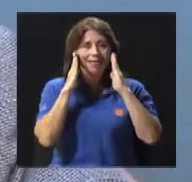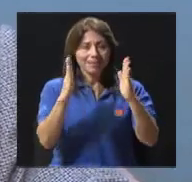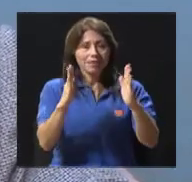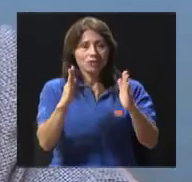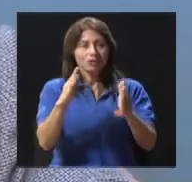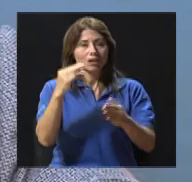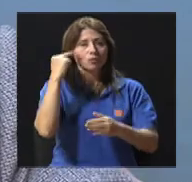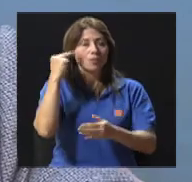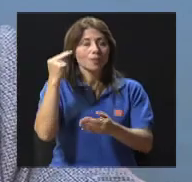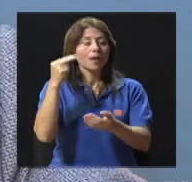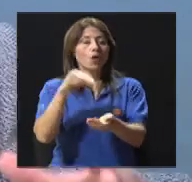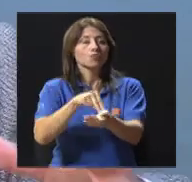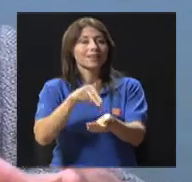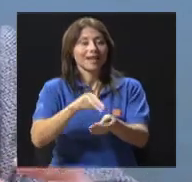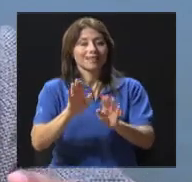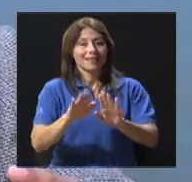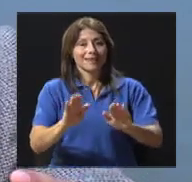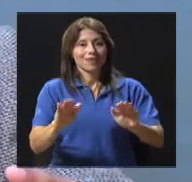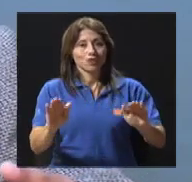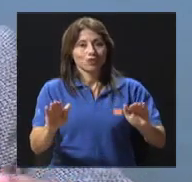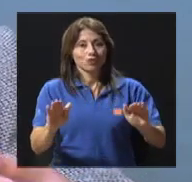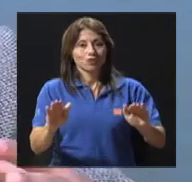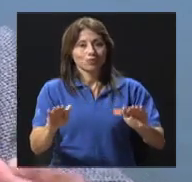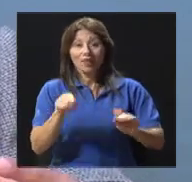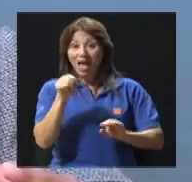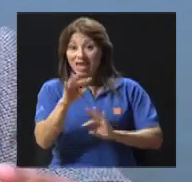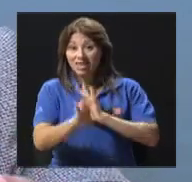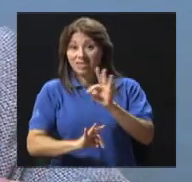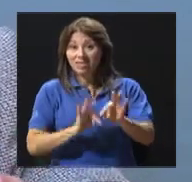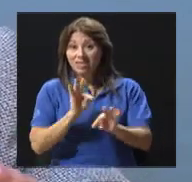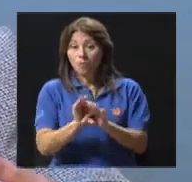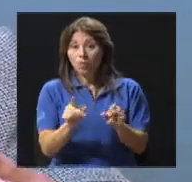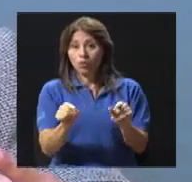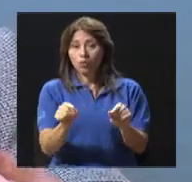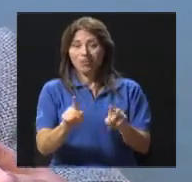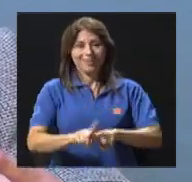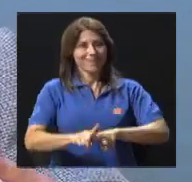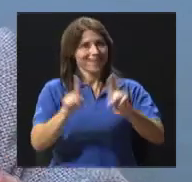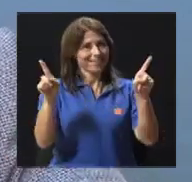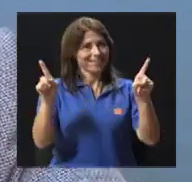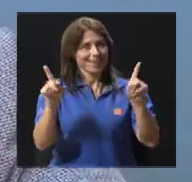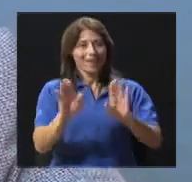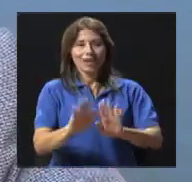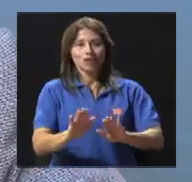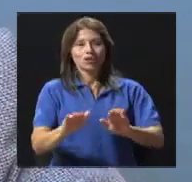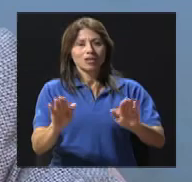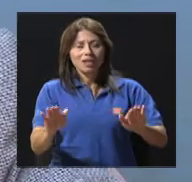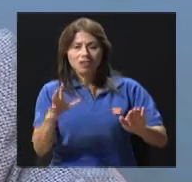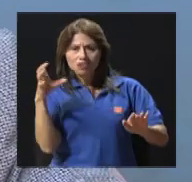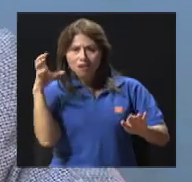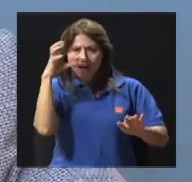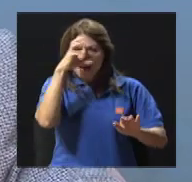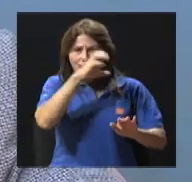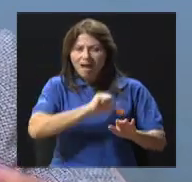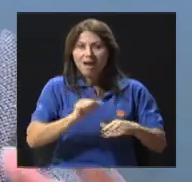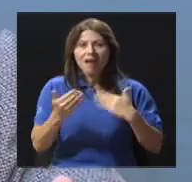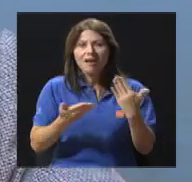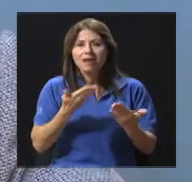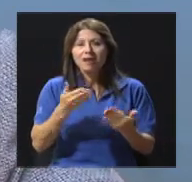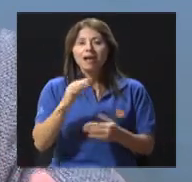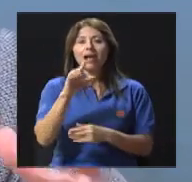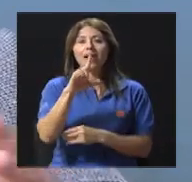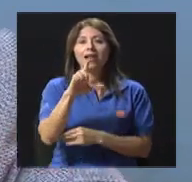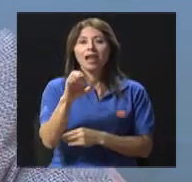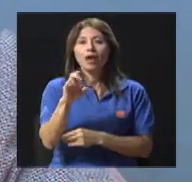niños. En ese caso, la población infantil, el tipo de tumores es diferente. En los niños lo más frecuente de encontrar o diagnosticar son las